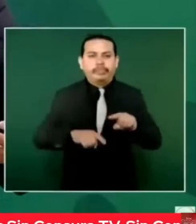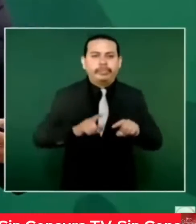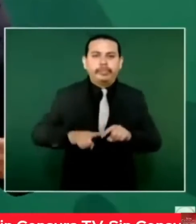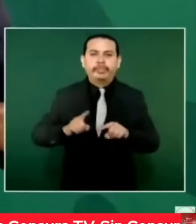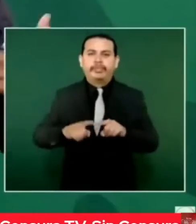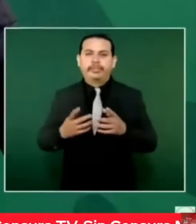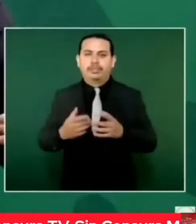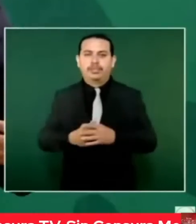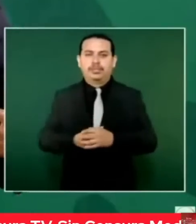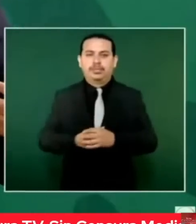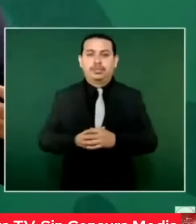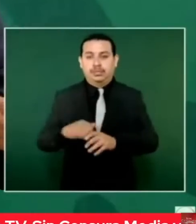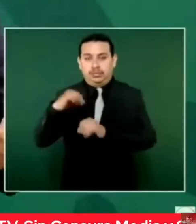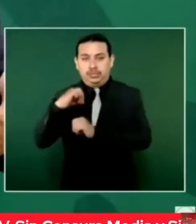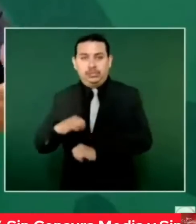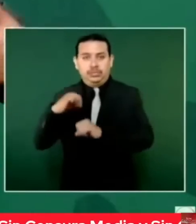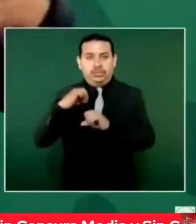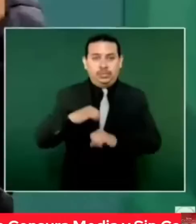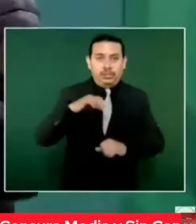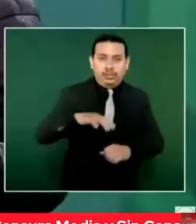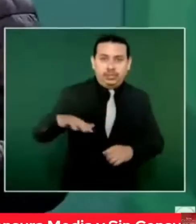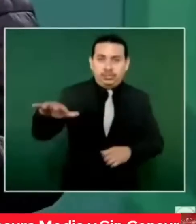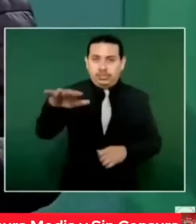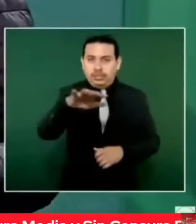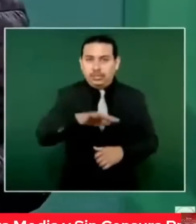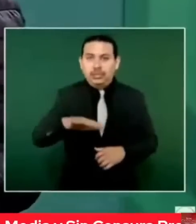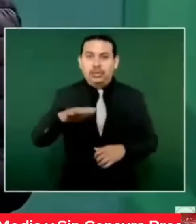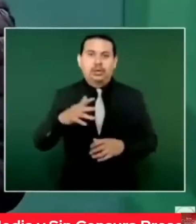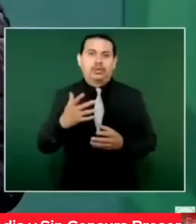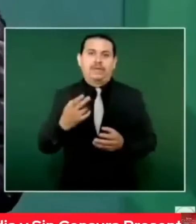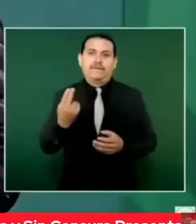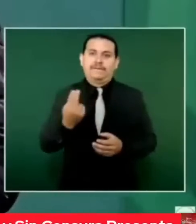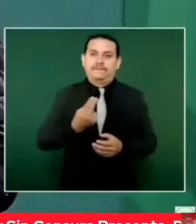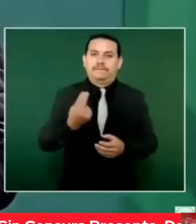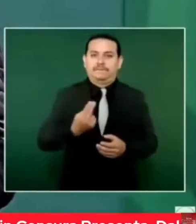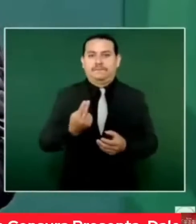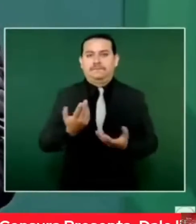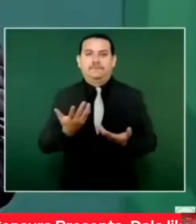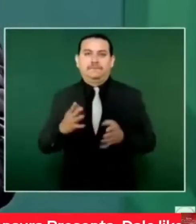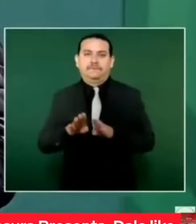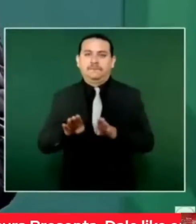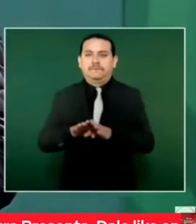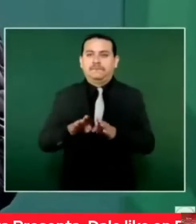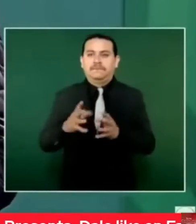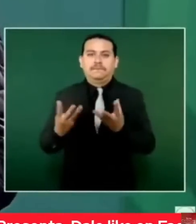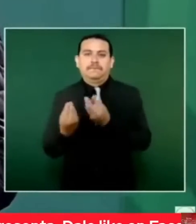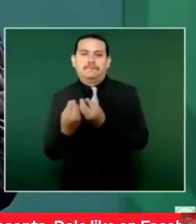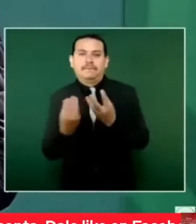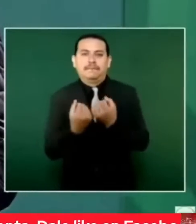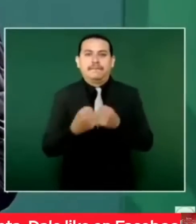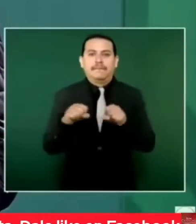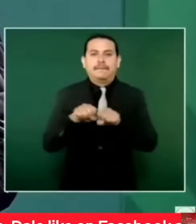porque las autoridades estaban al servicio de la delincuencia.